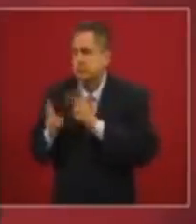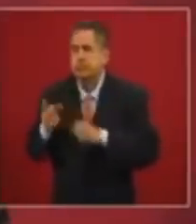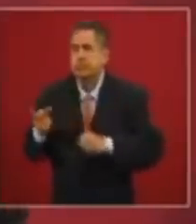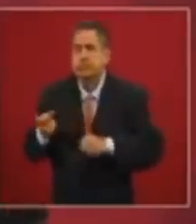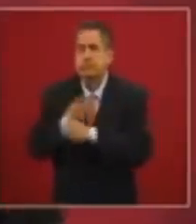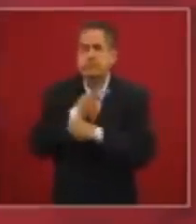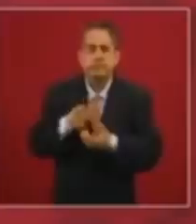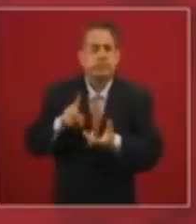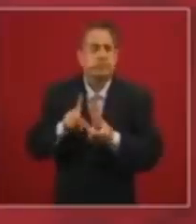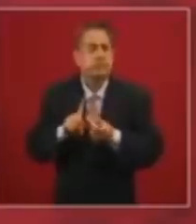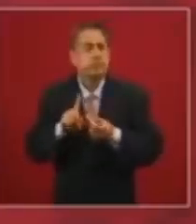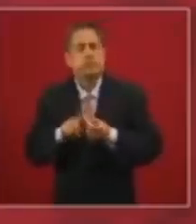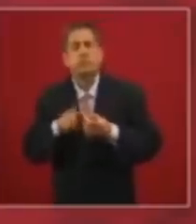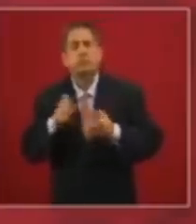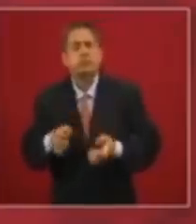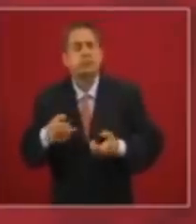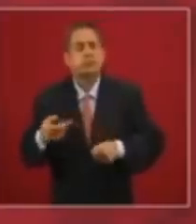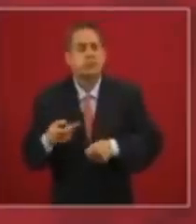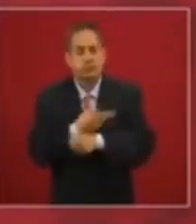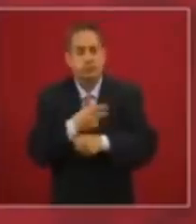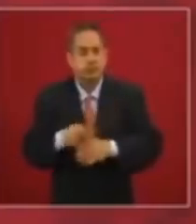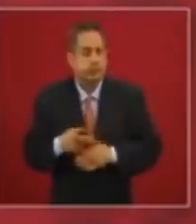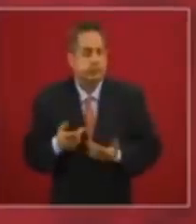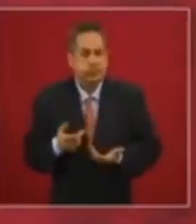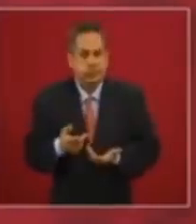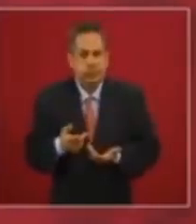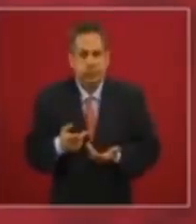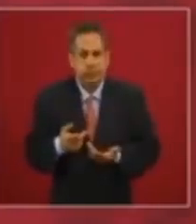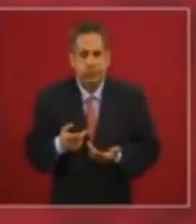saber sobre su